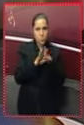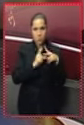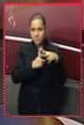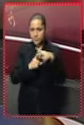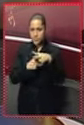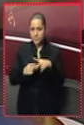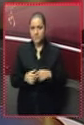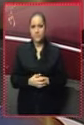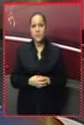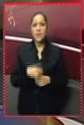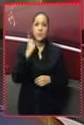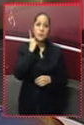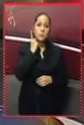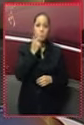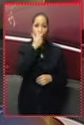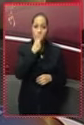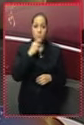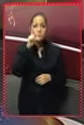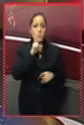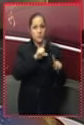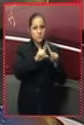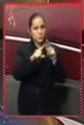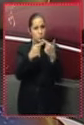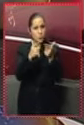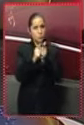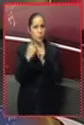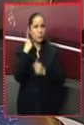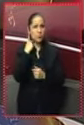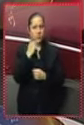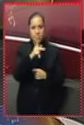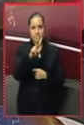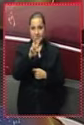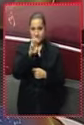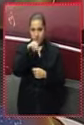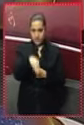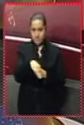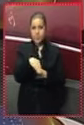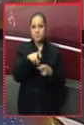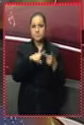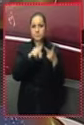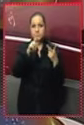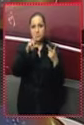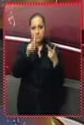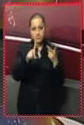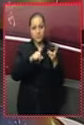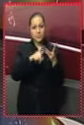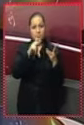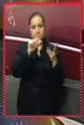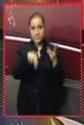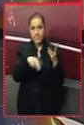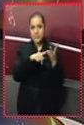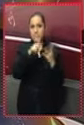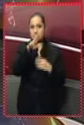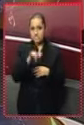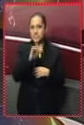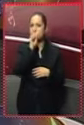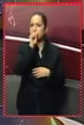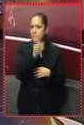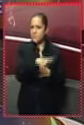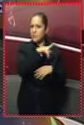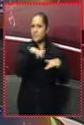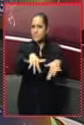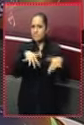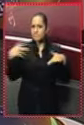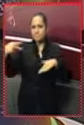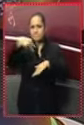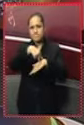posteriormente diputadas y diputados de los grupos parlamentarios del Partido Verde Ecologista de México, del PRD, del PAN y del PRI también hicieron uso de la tribuna para expresar